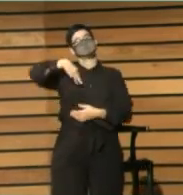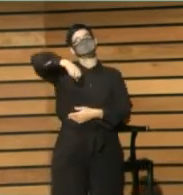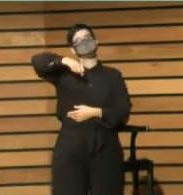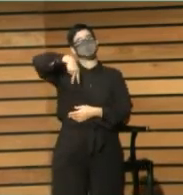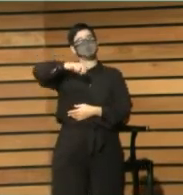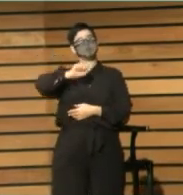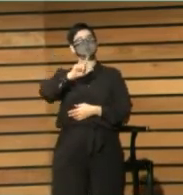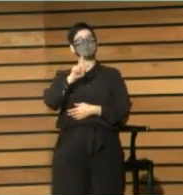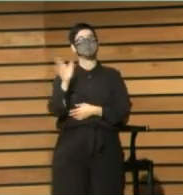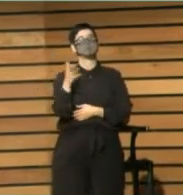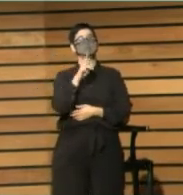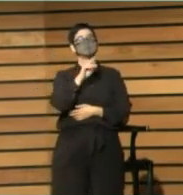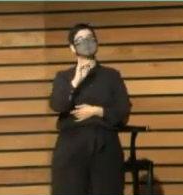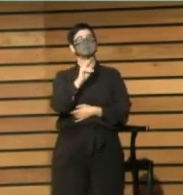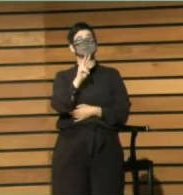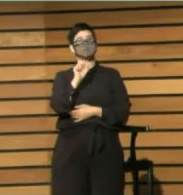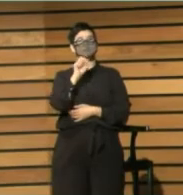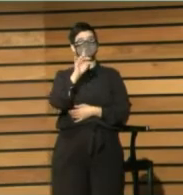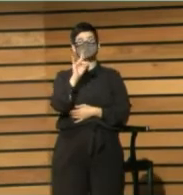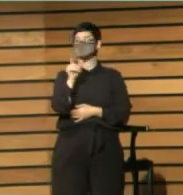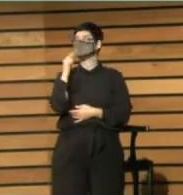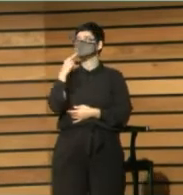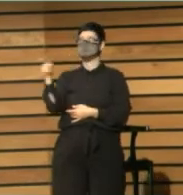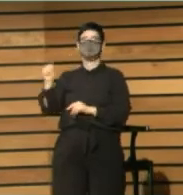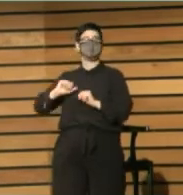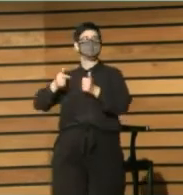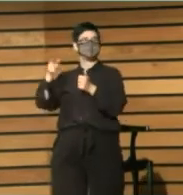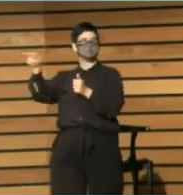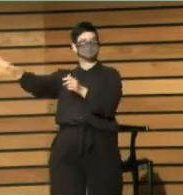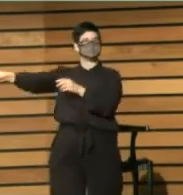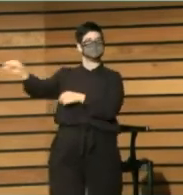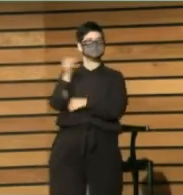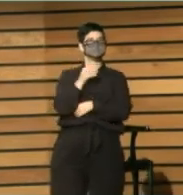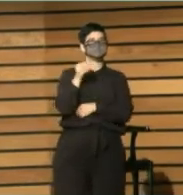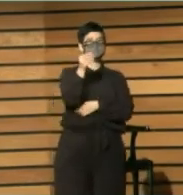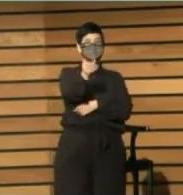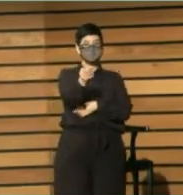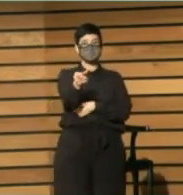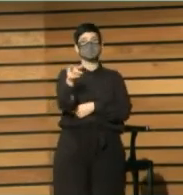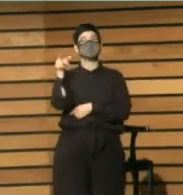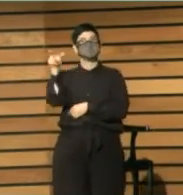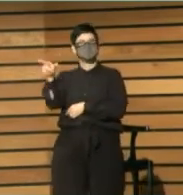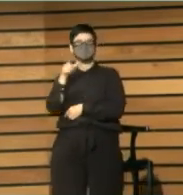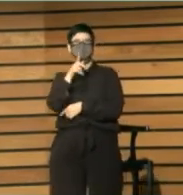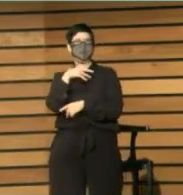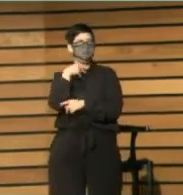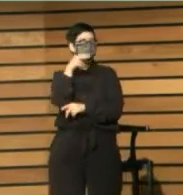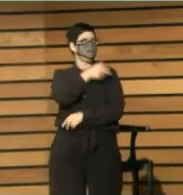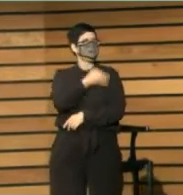Ramón ahora habla como si fuera catedrático de bibliotecomanía.